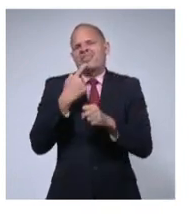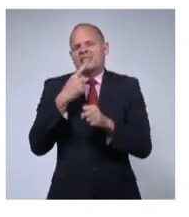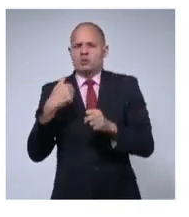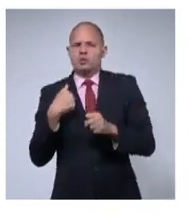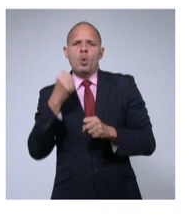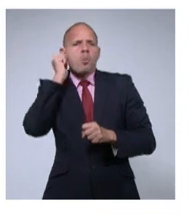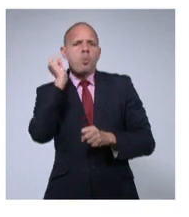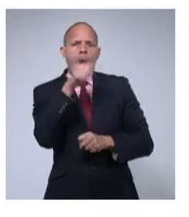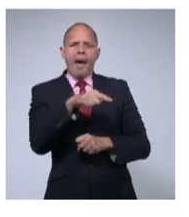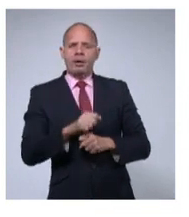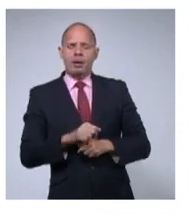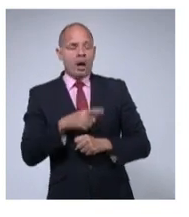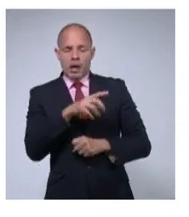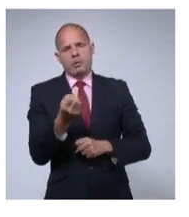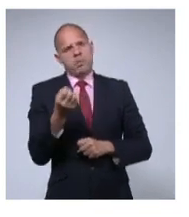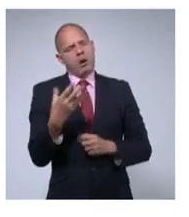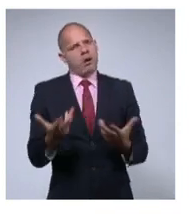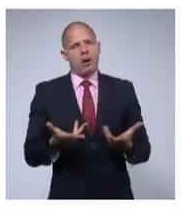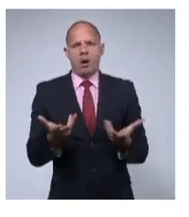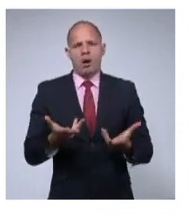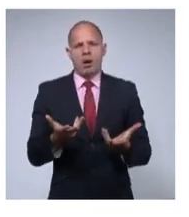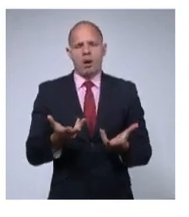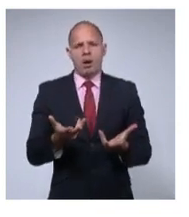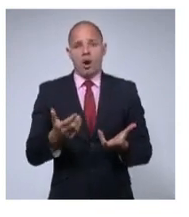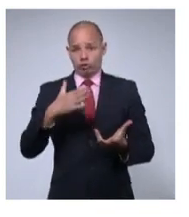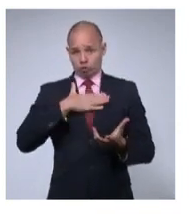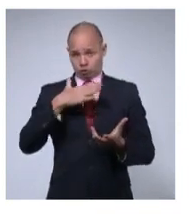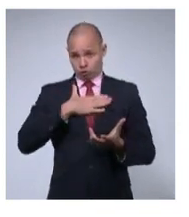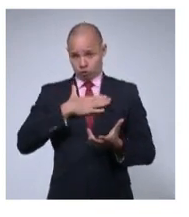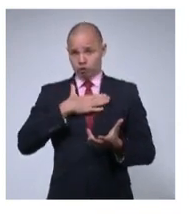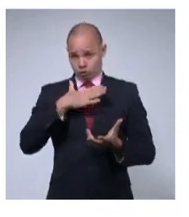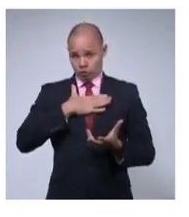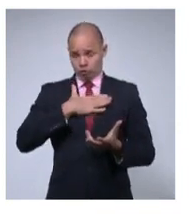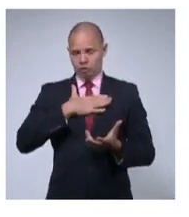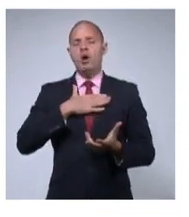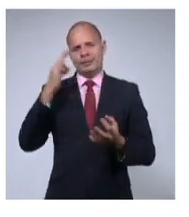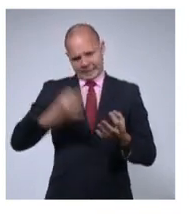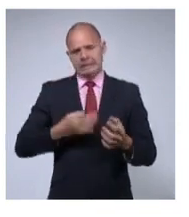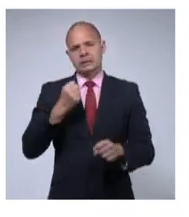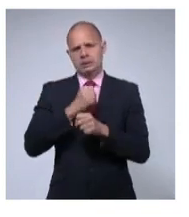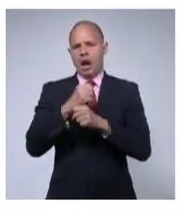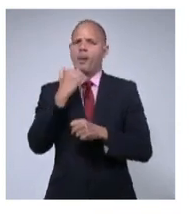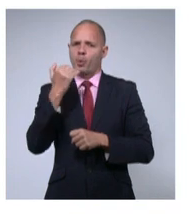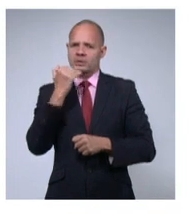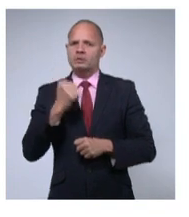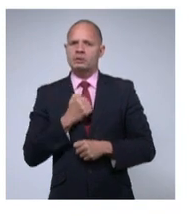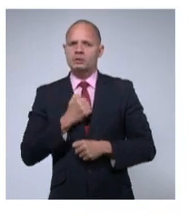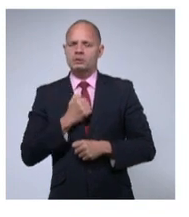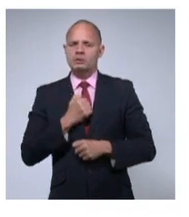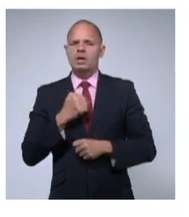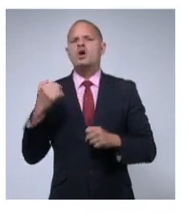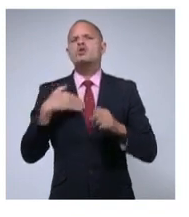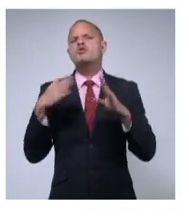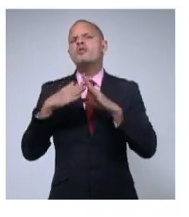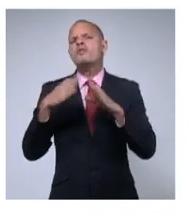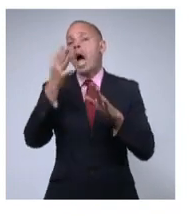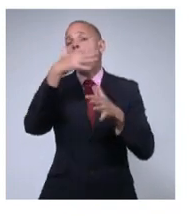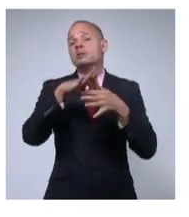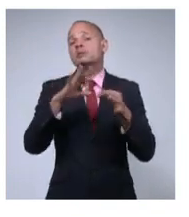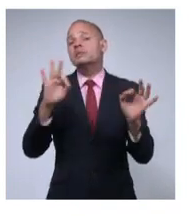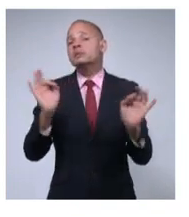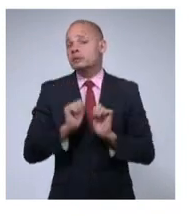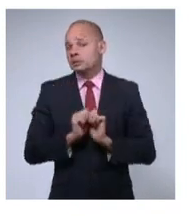más. La oficial que aparece señalada es quien le escribe, Teniente Laura Ortega, de la provincia Artemisa,